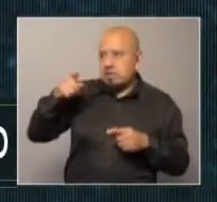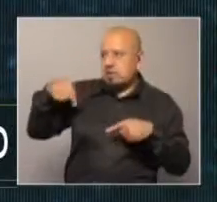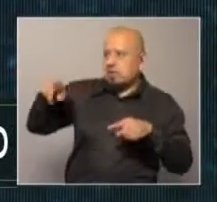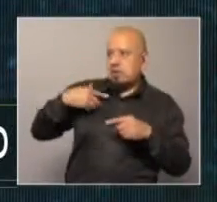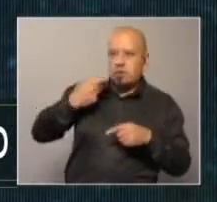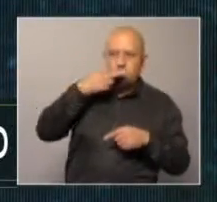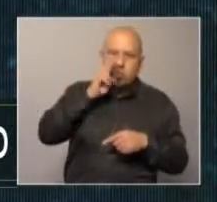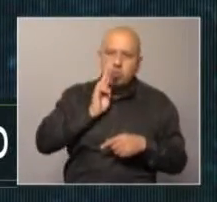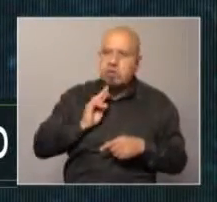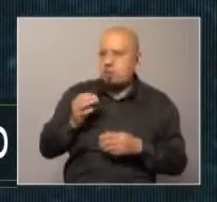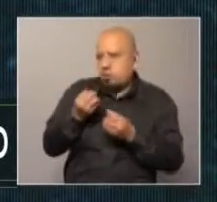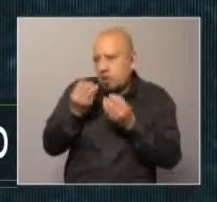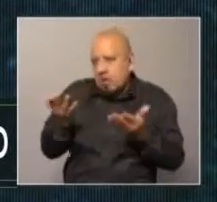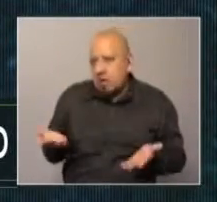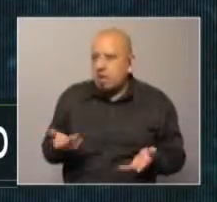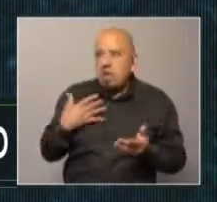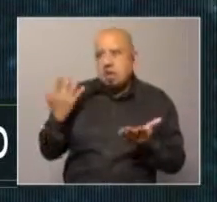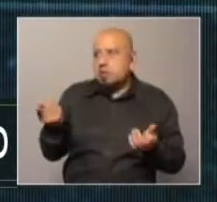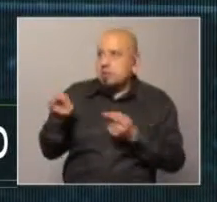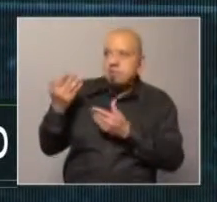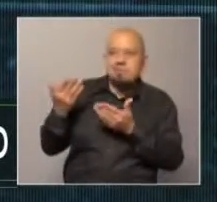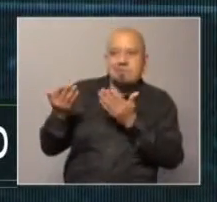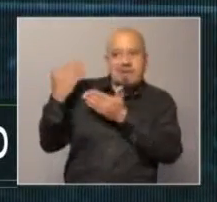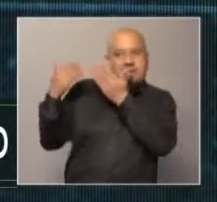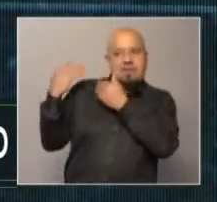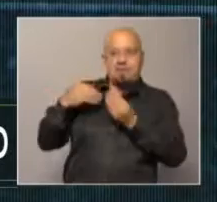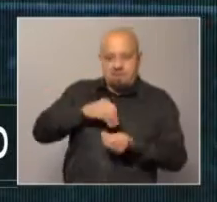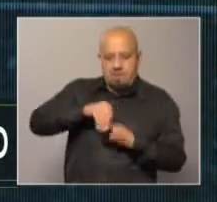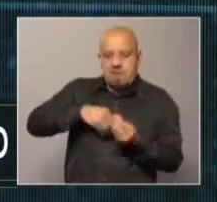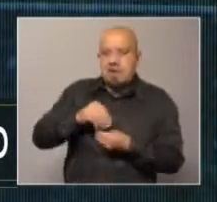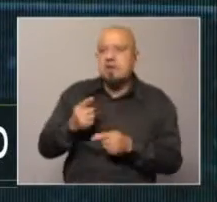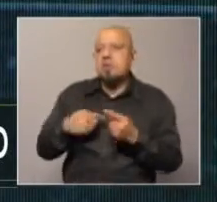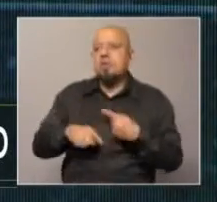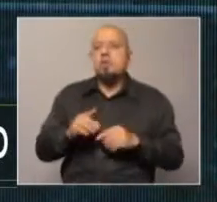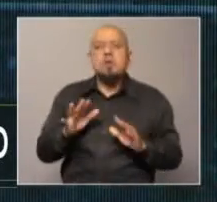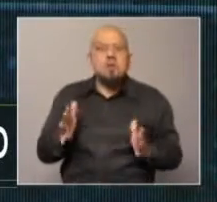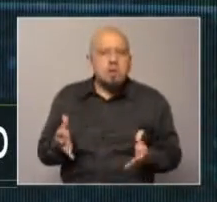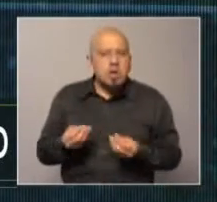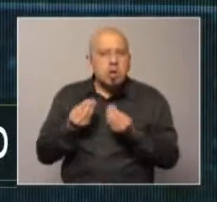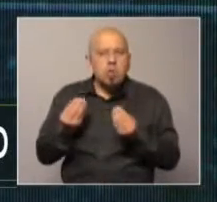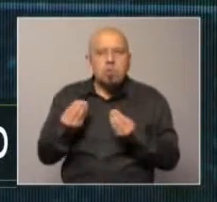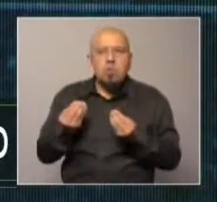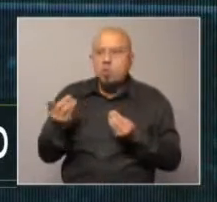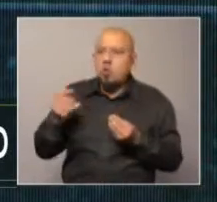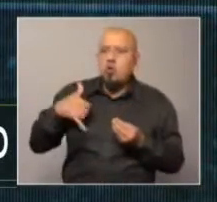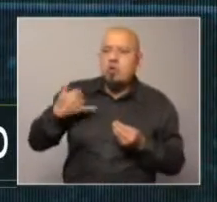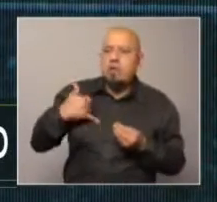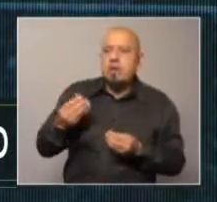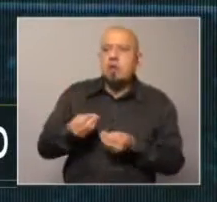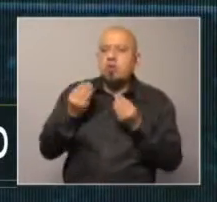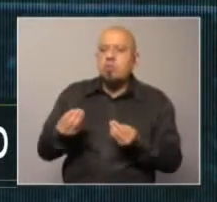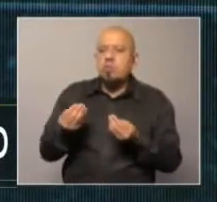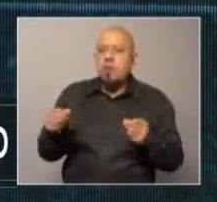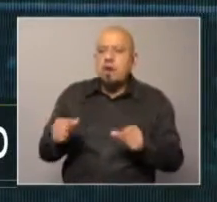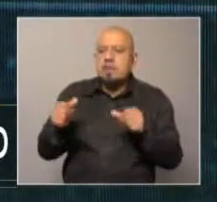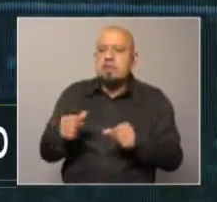veces o es problemático o es inexistente esa contención, ¿no? Entonces, ¿de dónde se rescatan estos adolescentes en